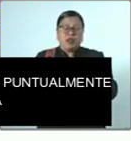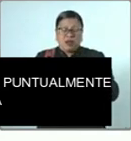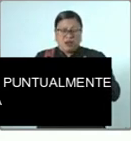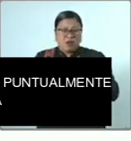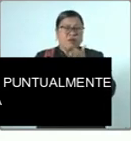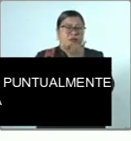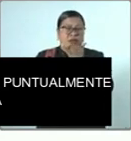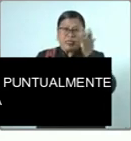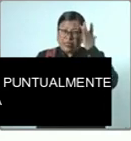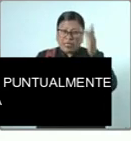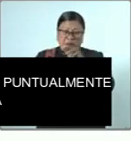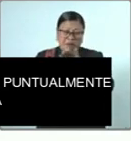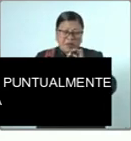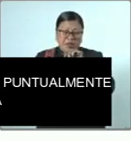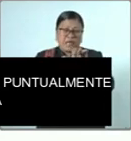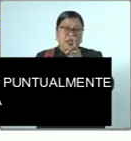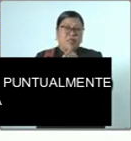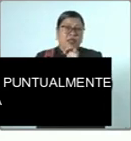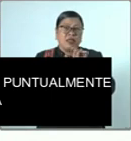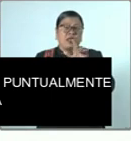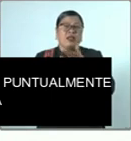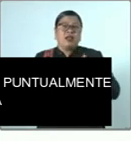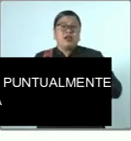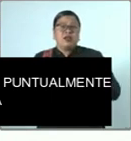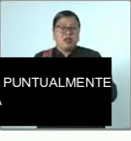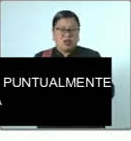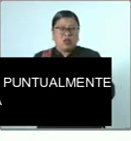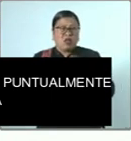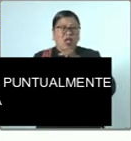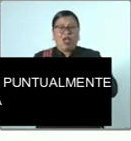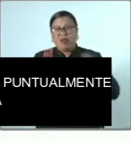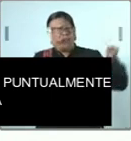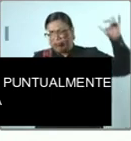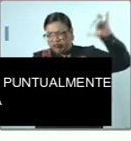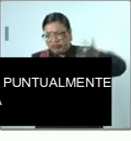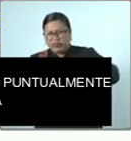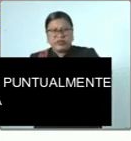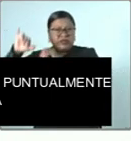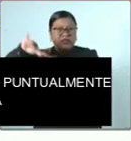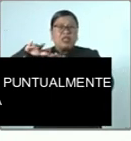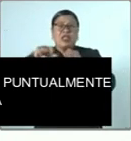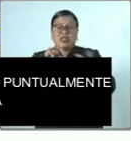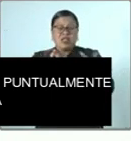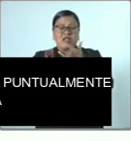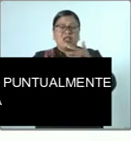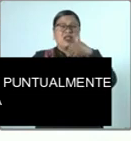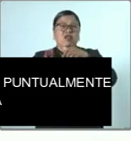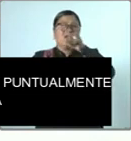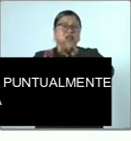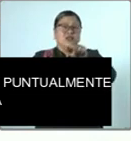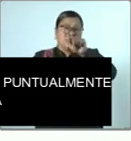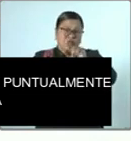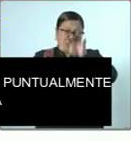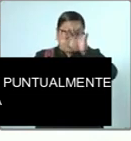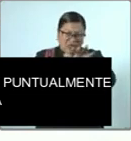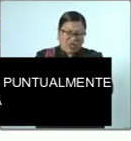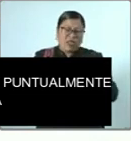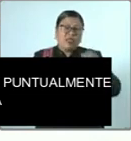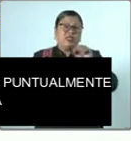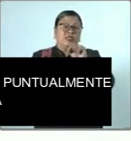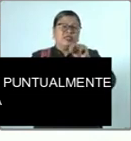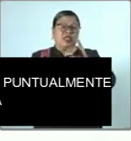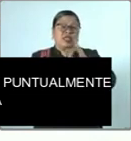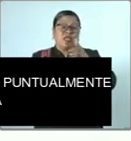Río, tenemos movimiento de laderas sobre la carretera federal 175. En Santiago